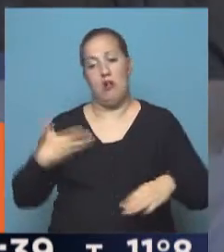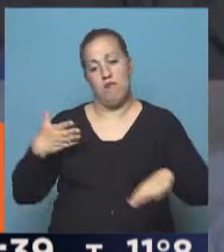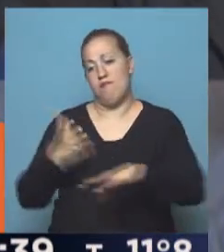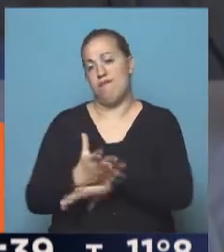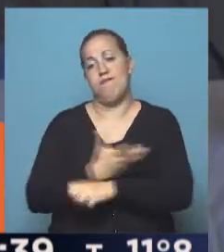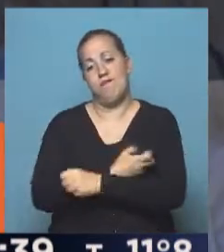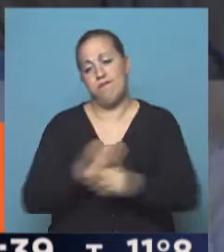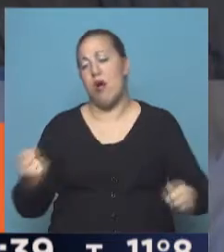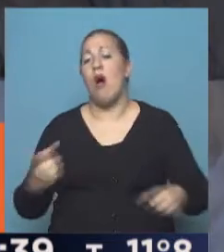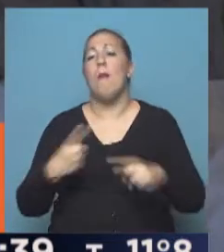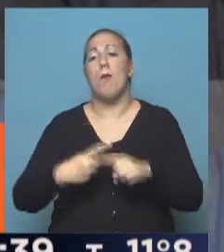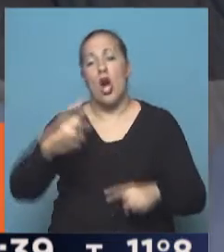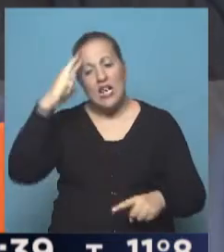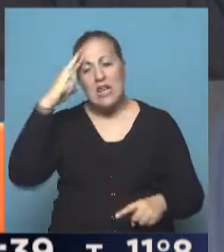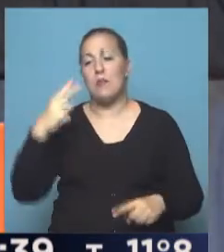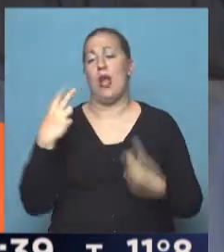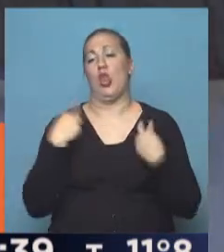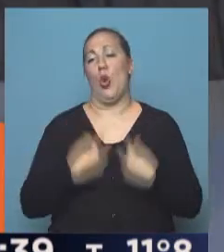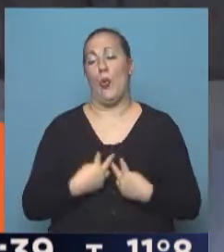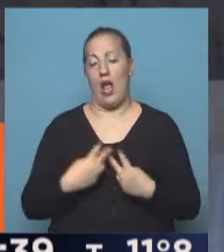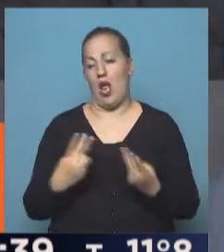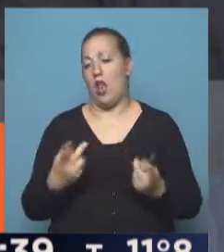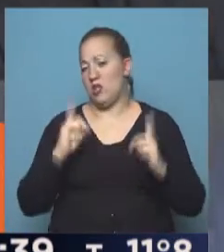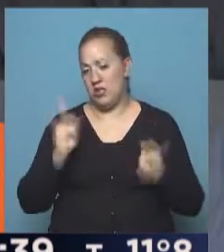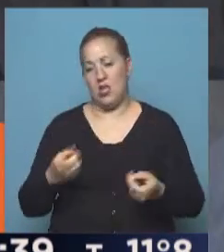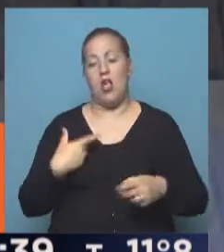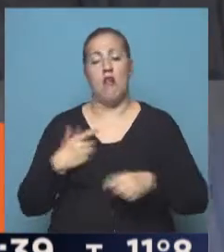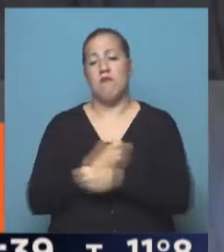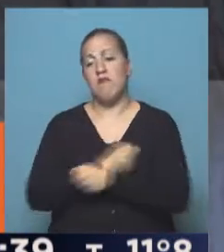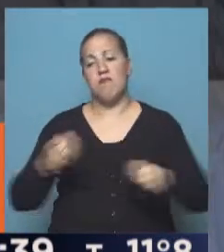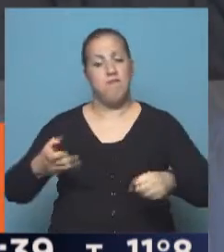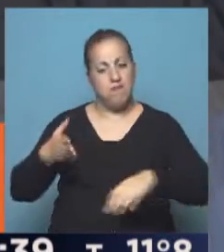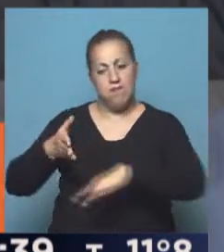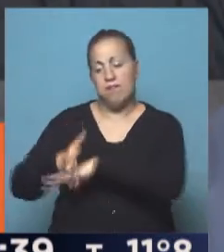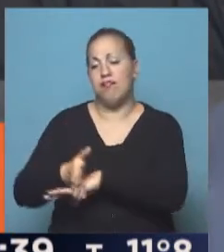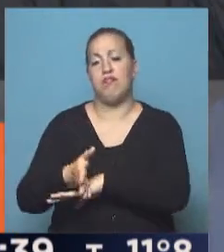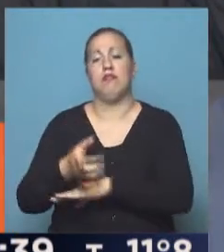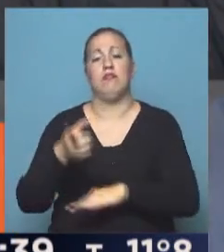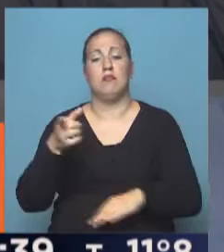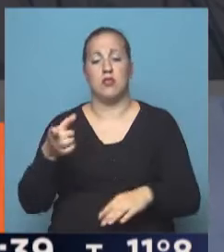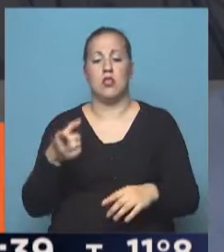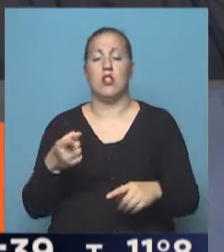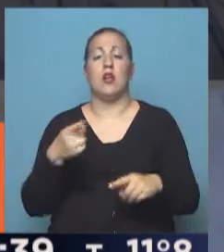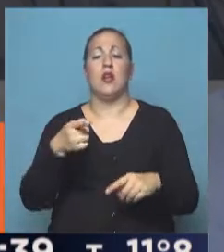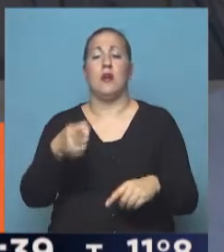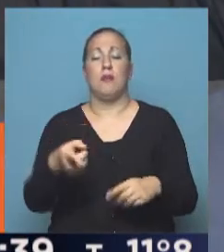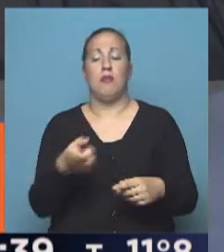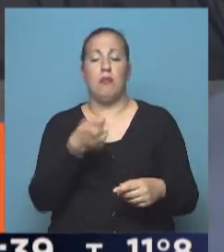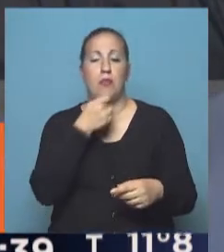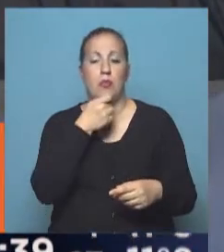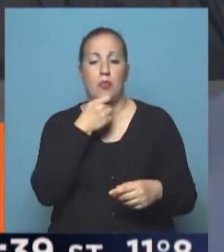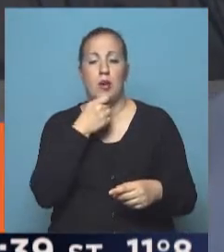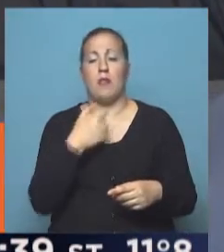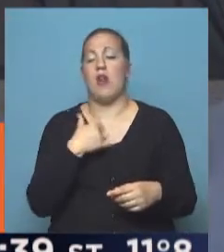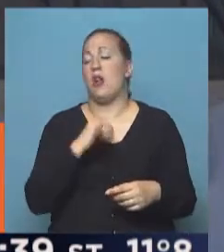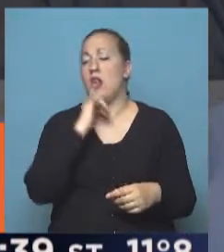respeto a Vélez y qué sé yo, y bueno, sí, entré de una forma intempestiva, por ejemplo, diciendo